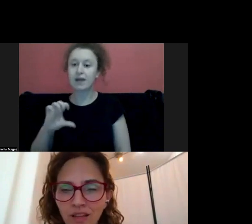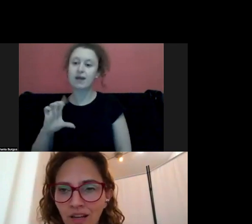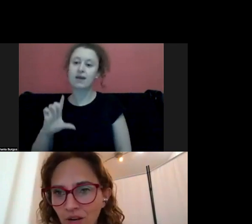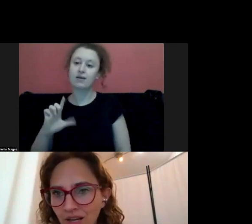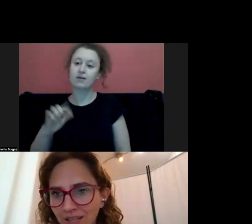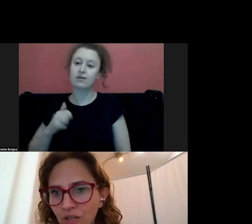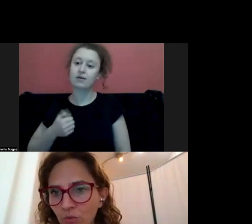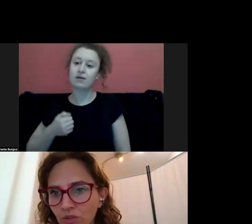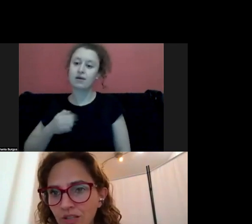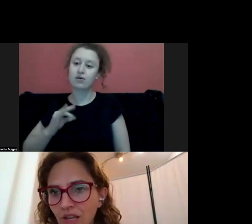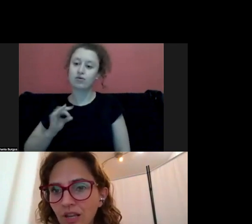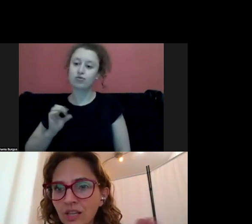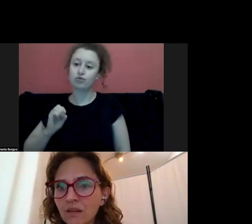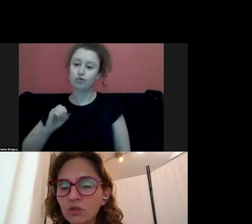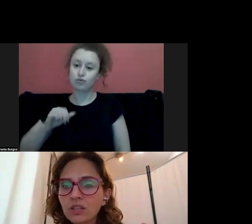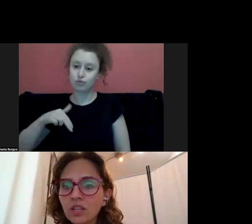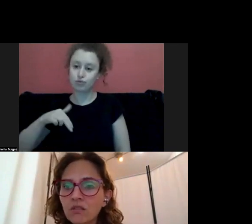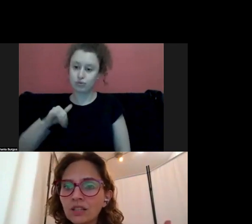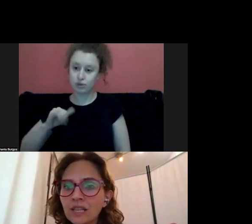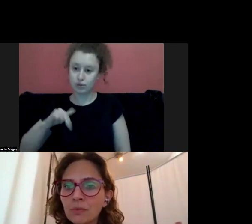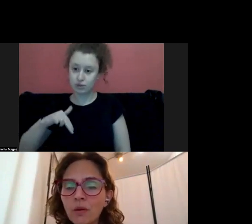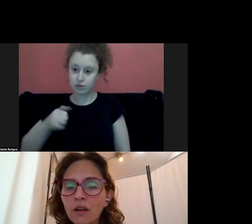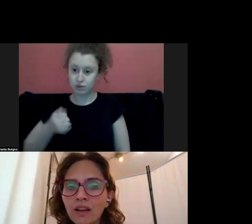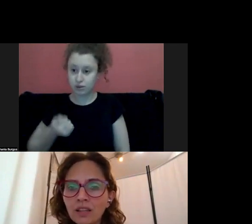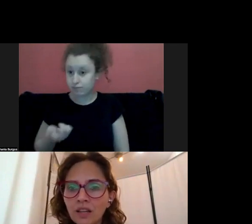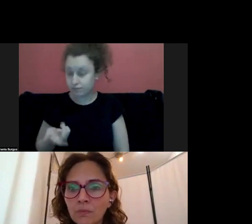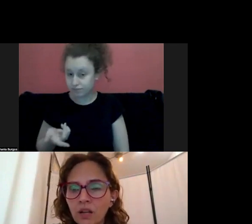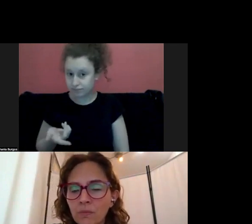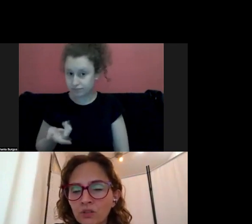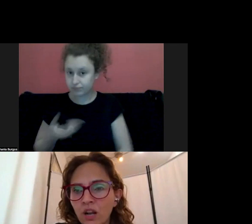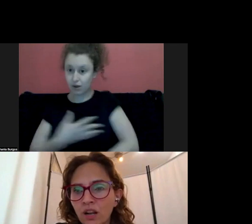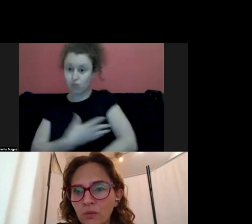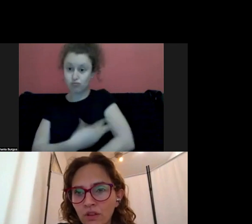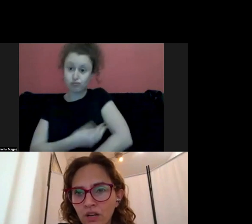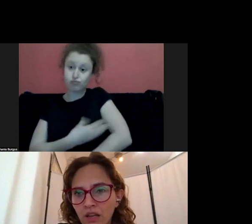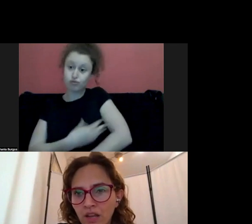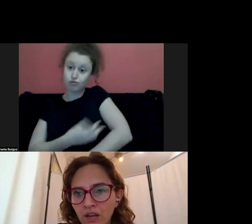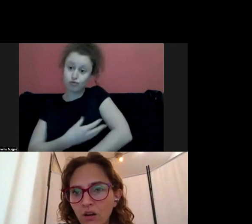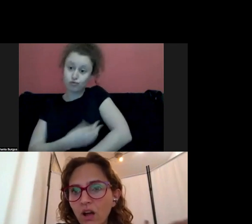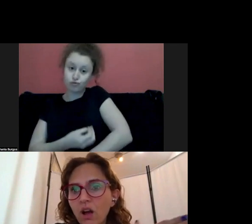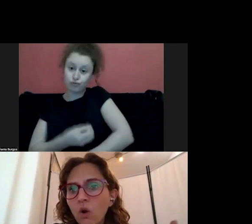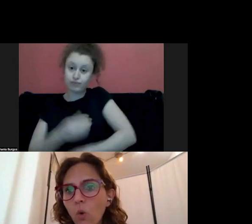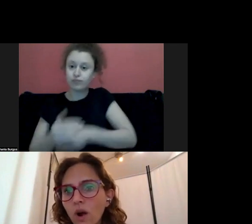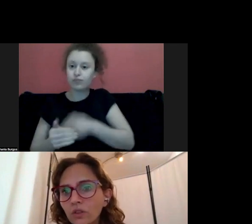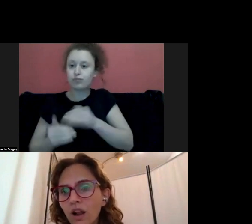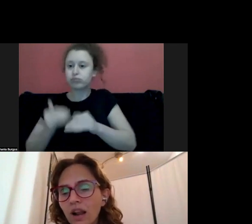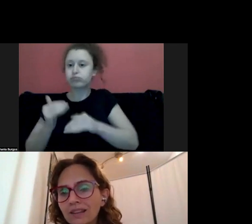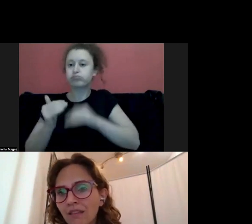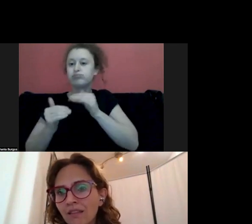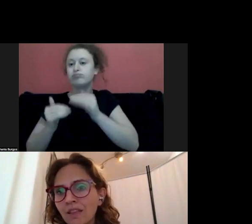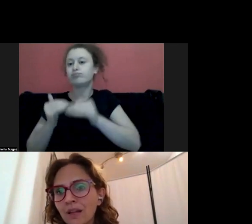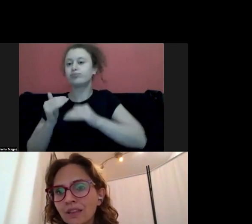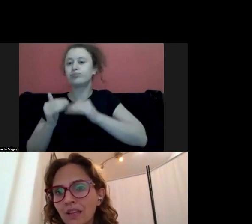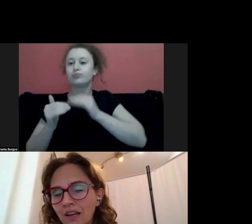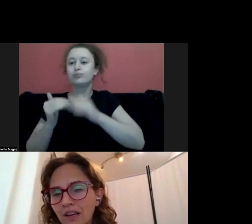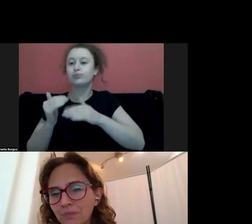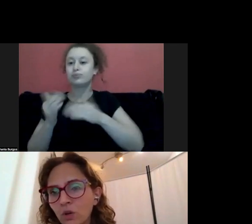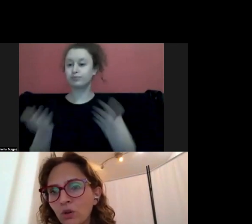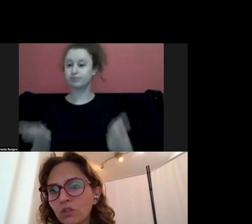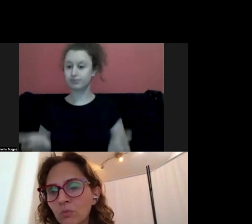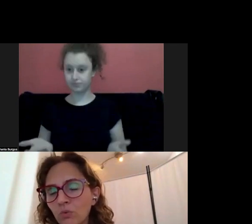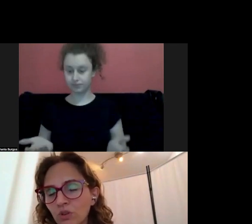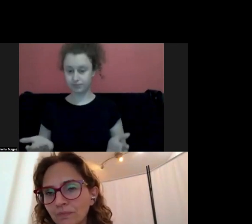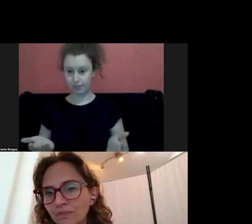lactancia materna a una criatura autista que sabemos que tiene una alta probabilidad de tener problemas con el ritmo circadiano cuando la lactancia